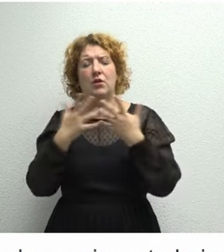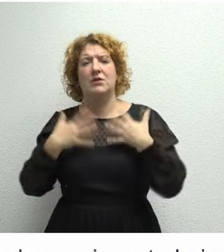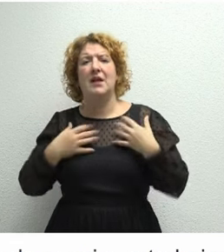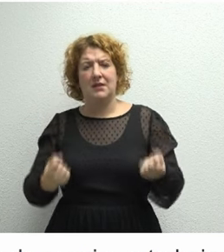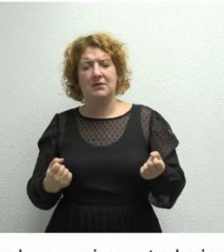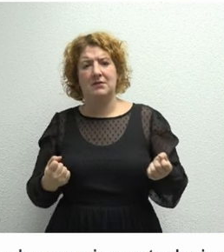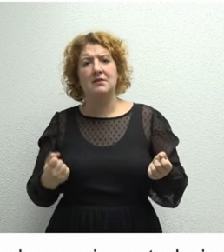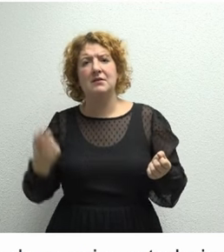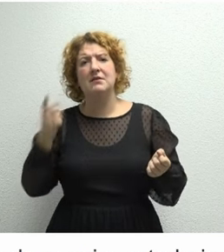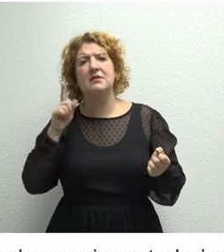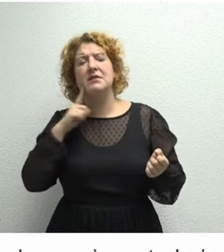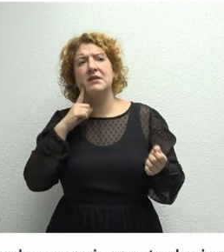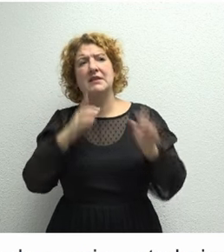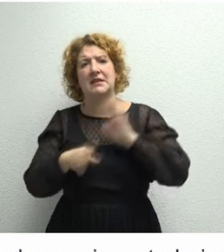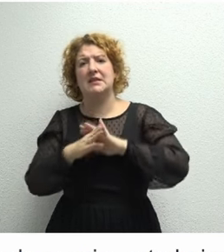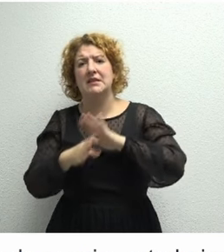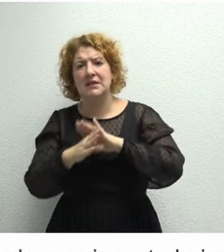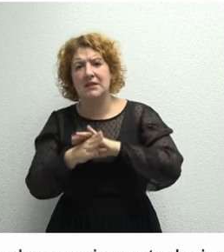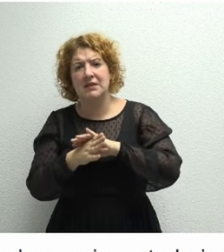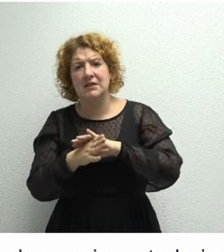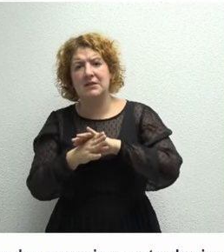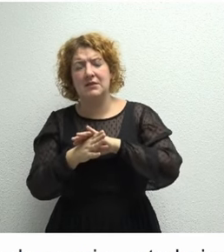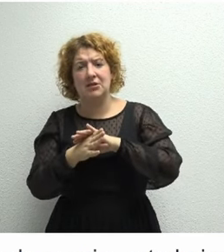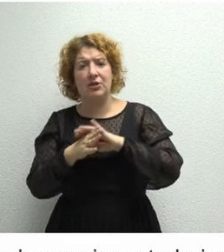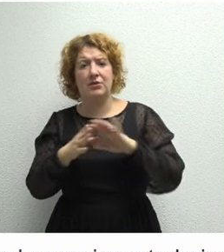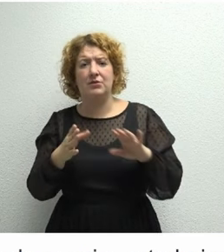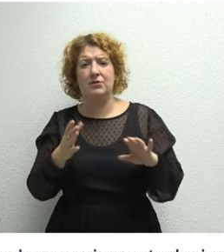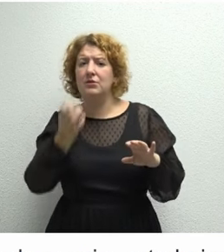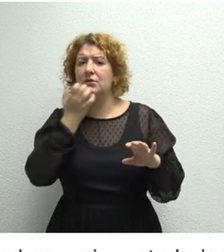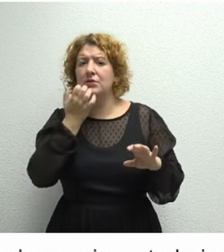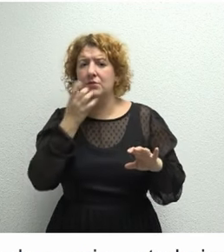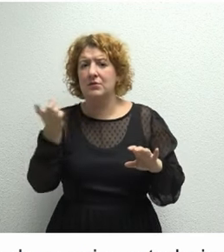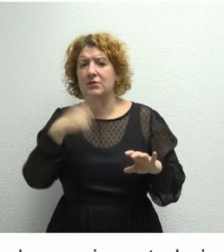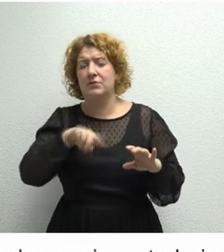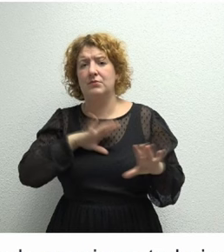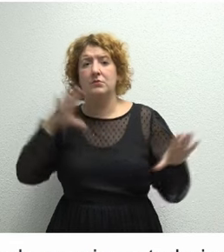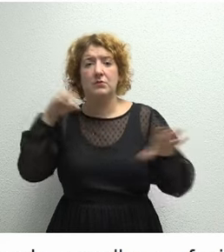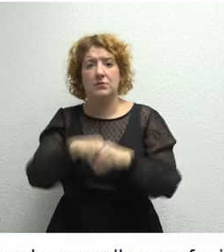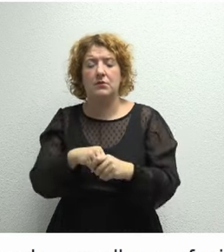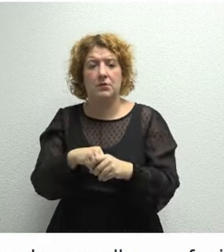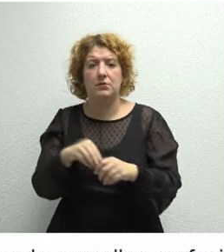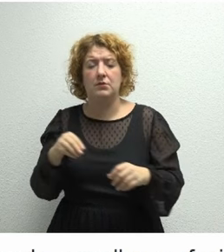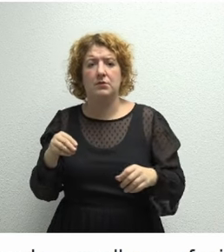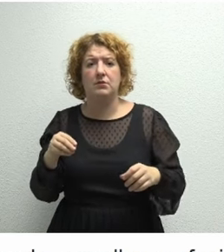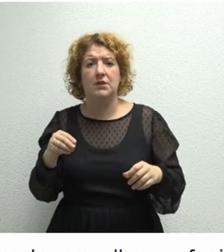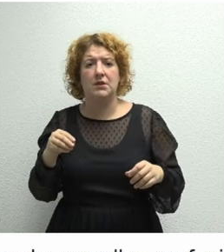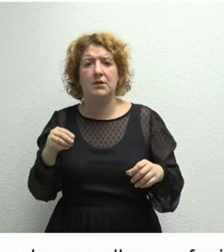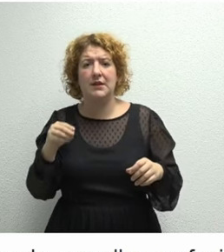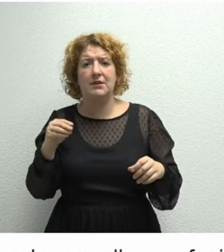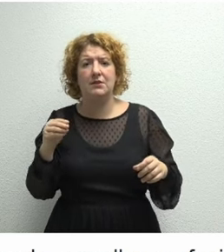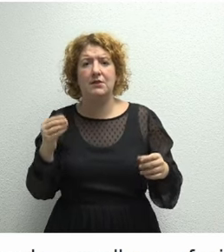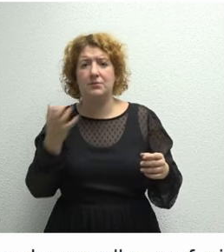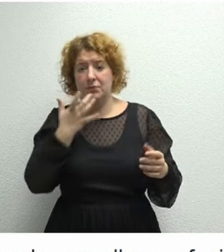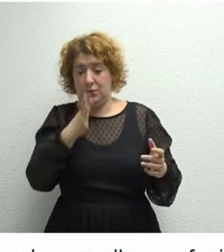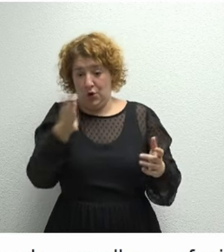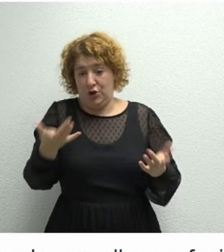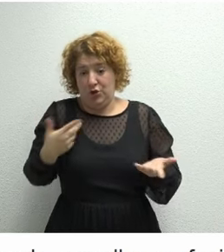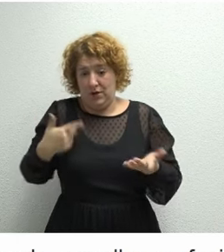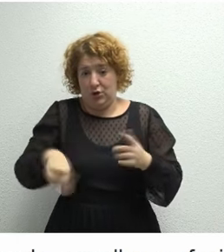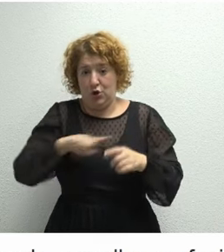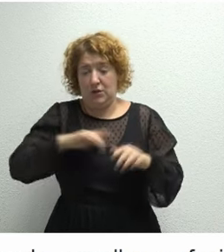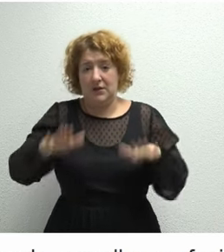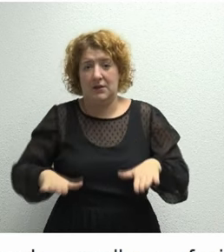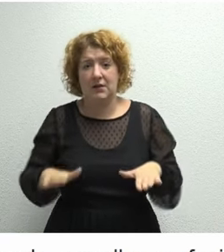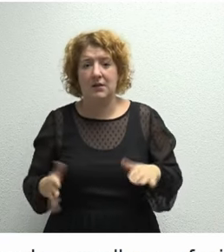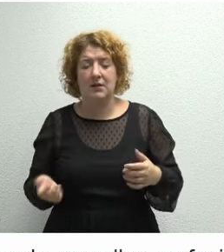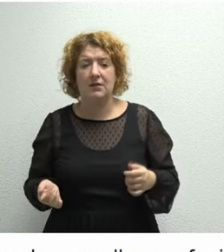seguían ahí seguían implicados y seguimos trabajando en ello y yo creo que eso ha sido una de las claves importantes de que hoy podamos estar aquí vale Es verdad que